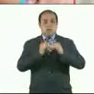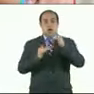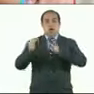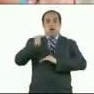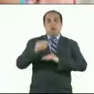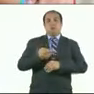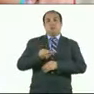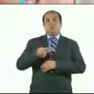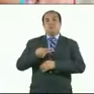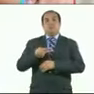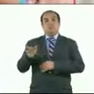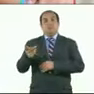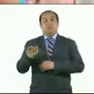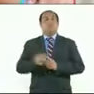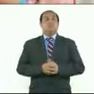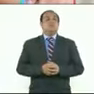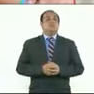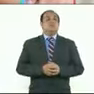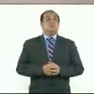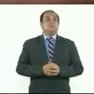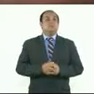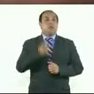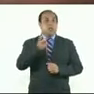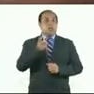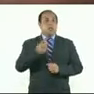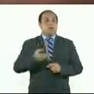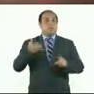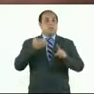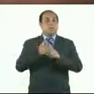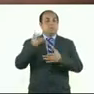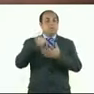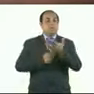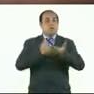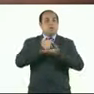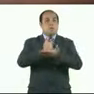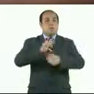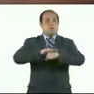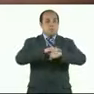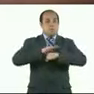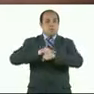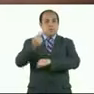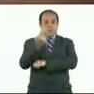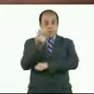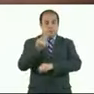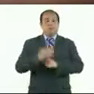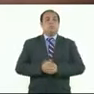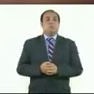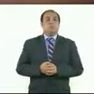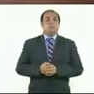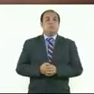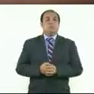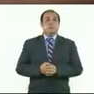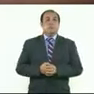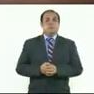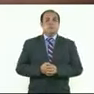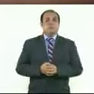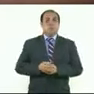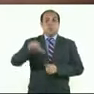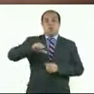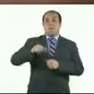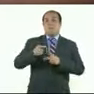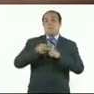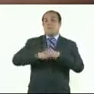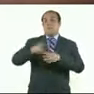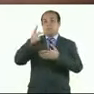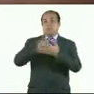porque esta es la intención del programa, ayudar a quienes más lo necesitan. Nuestro operativo va a iniciar el día de hoy,